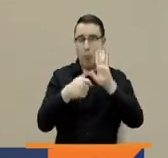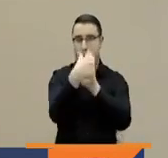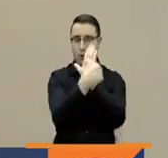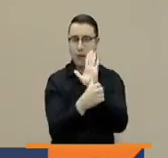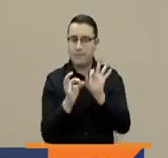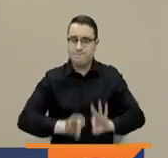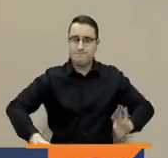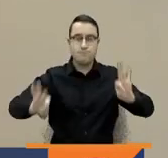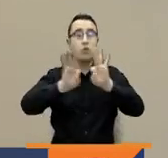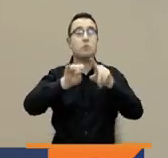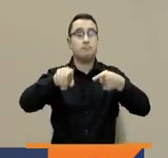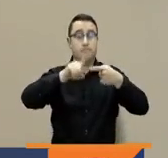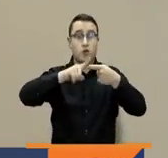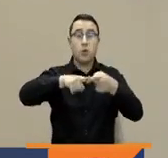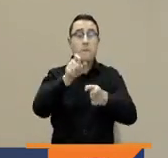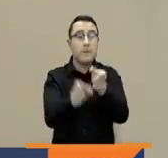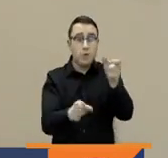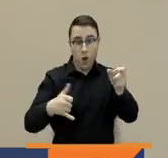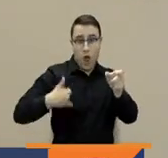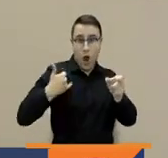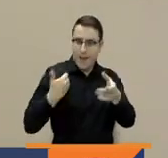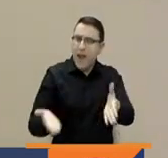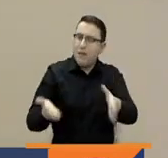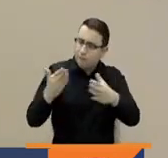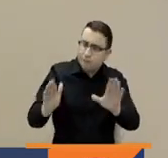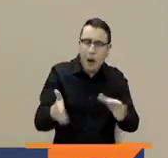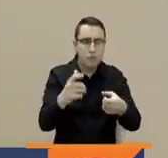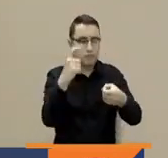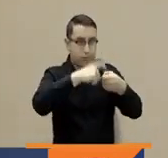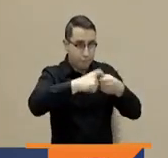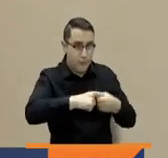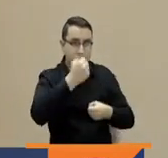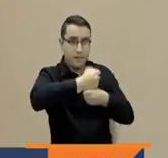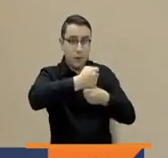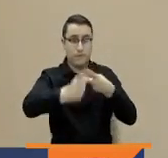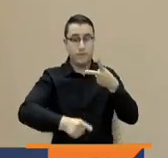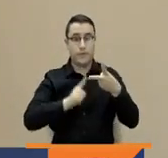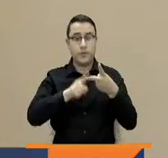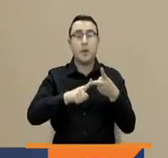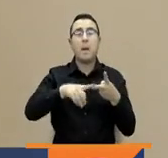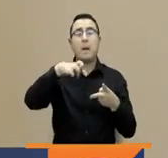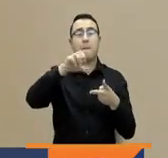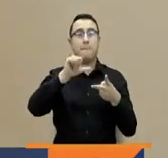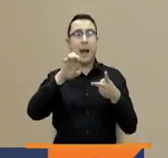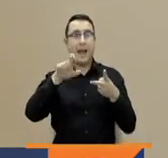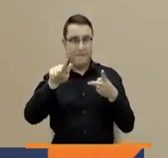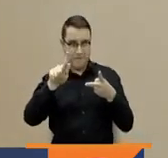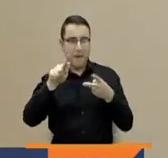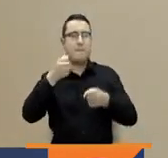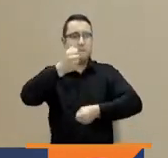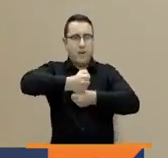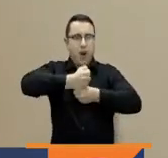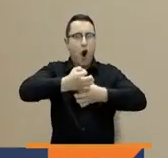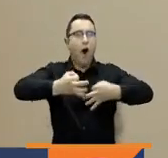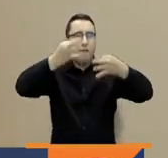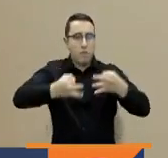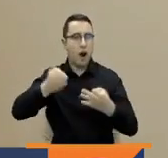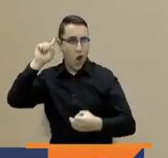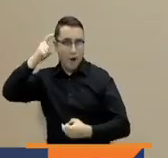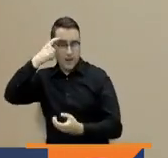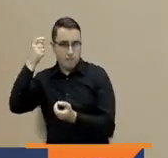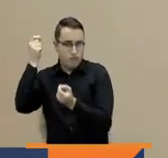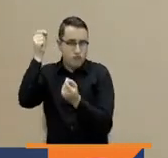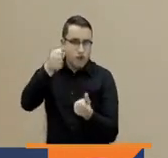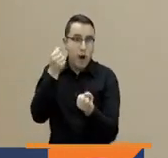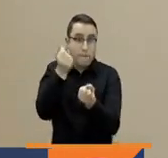para jóvenes, va dirigido al programa de apoyo formal, apoyo al empleo formal, va dirigido al ingreso solidario y va